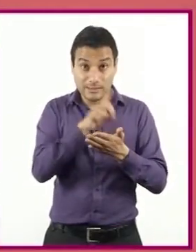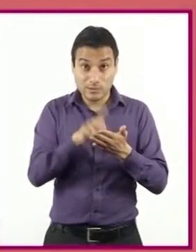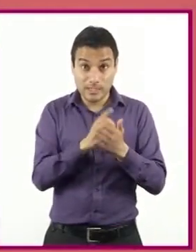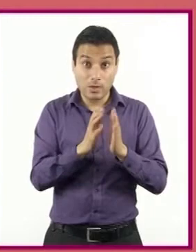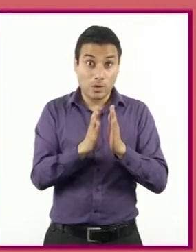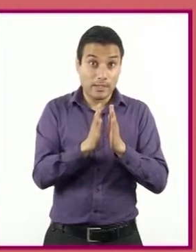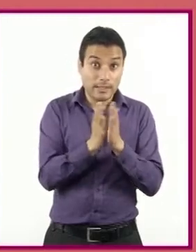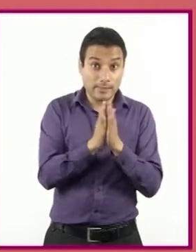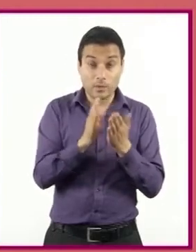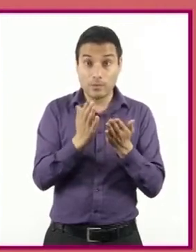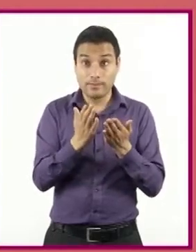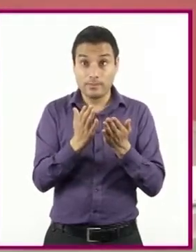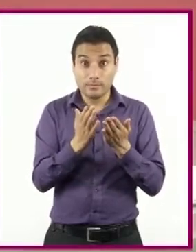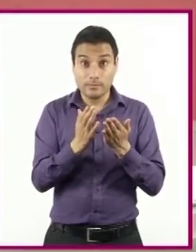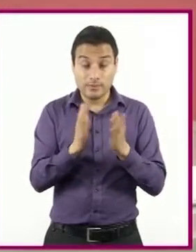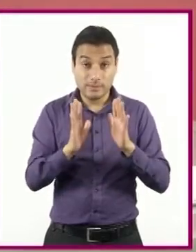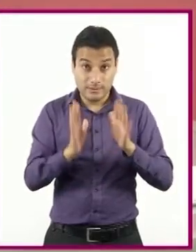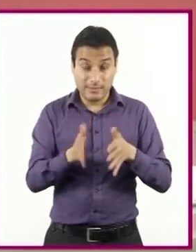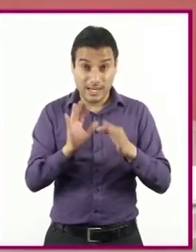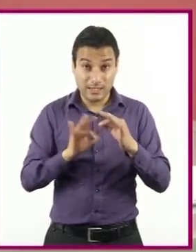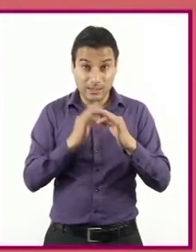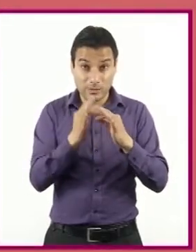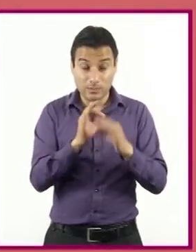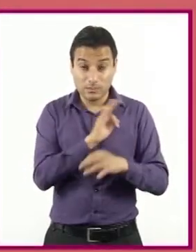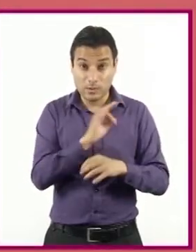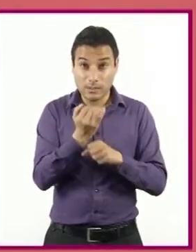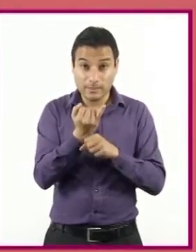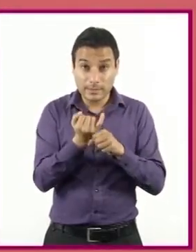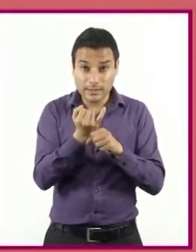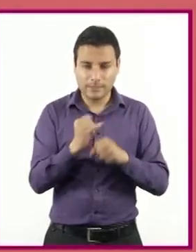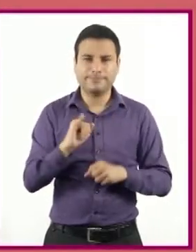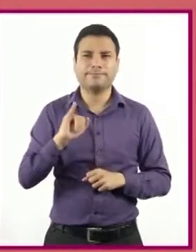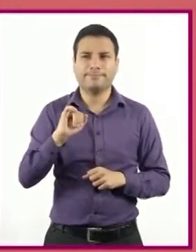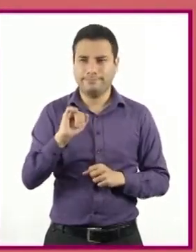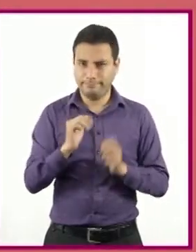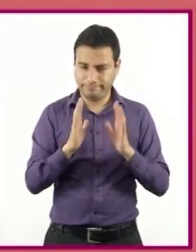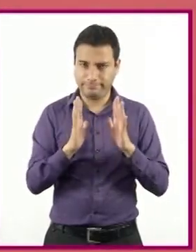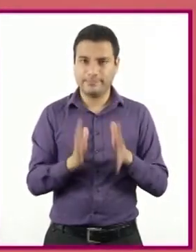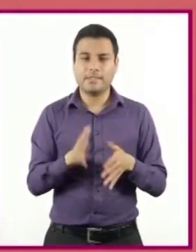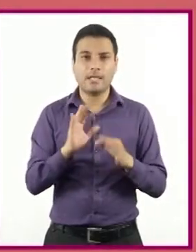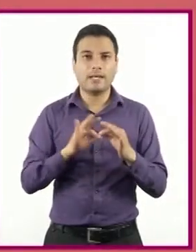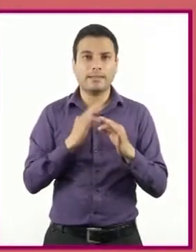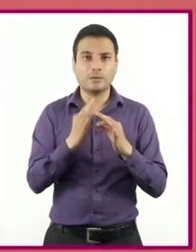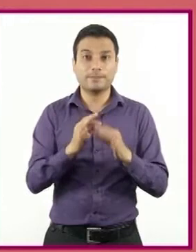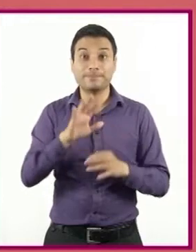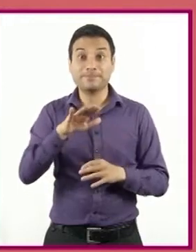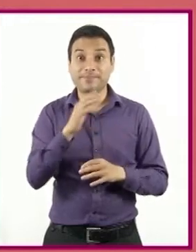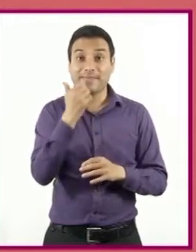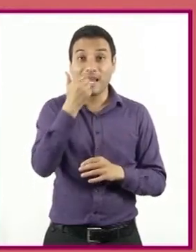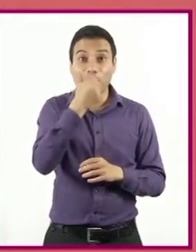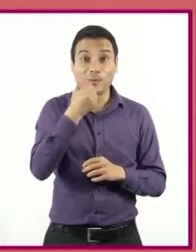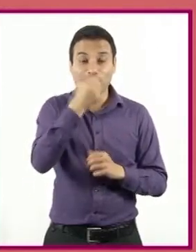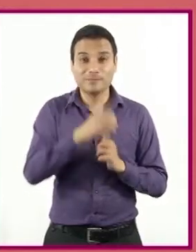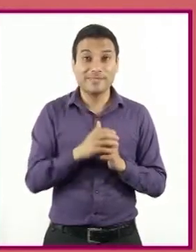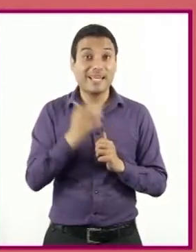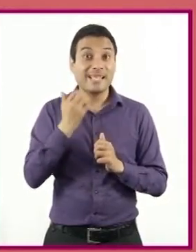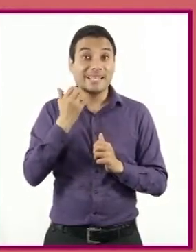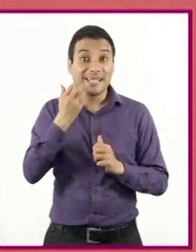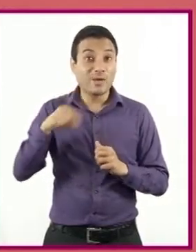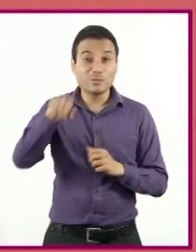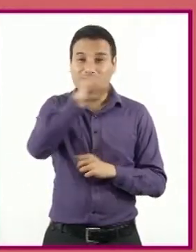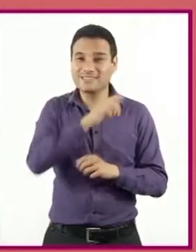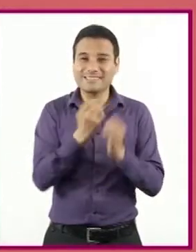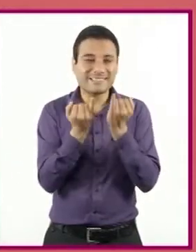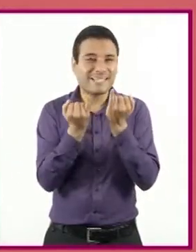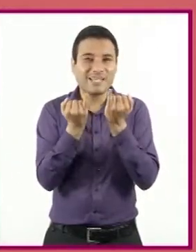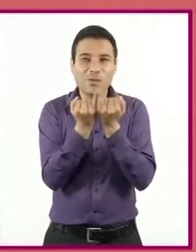o enciclopedia donde podamos encontrar información? Sí, maestra Doraluz. Alumnas y alumnos, deseamos que ustedes puedan también